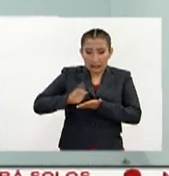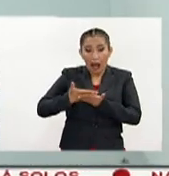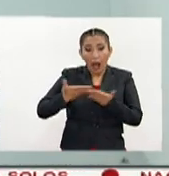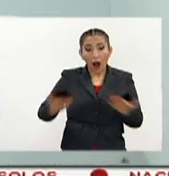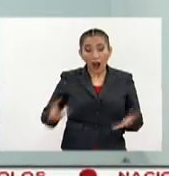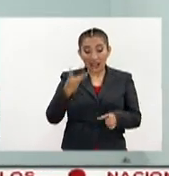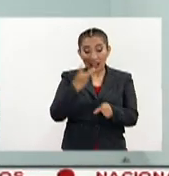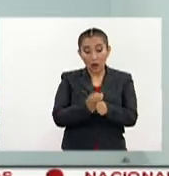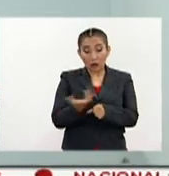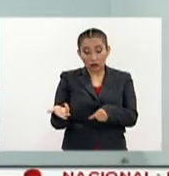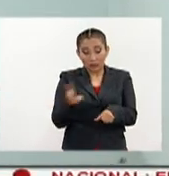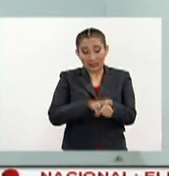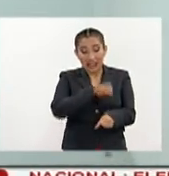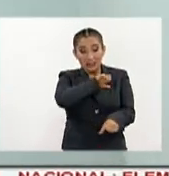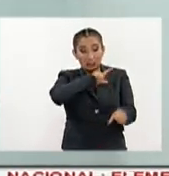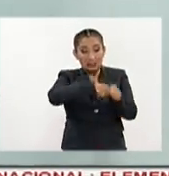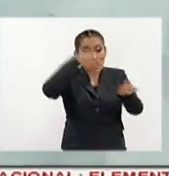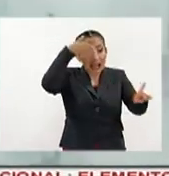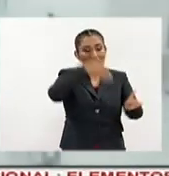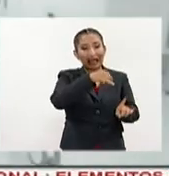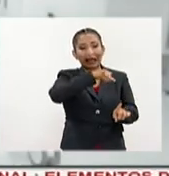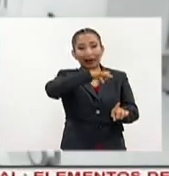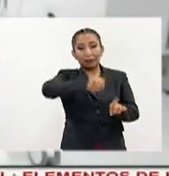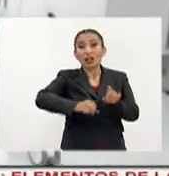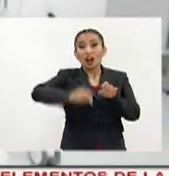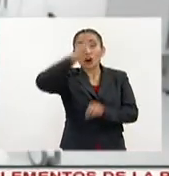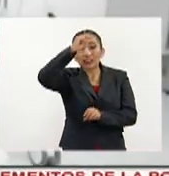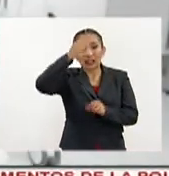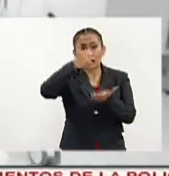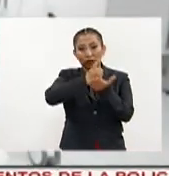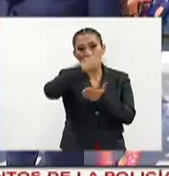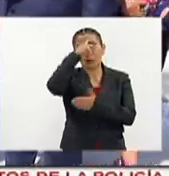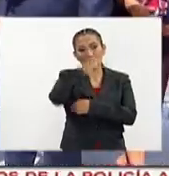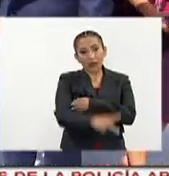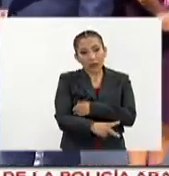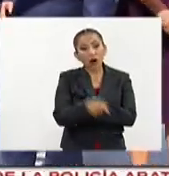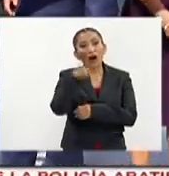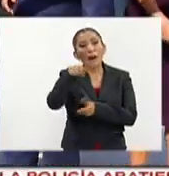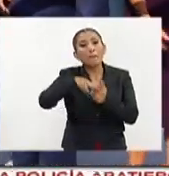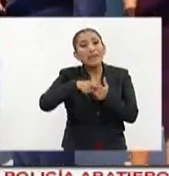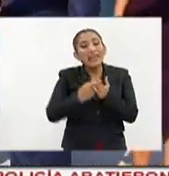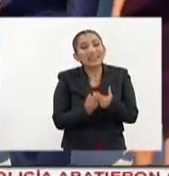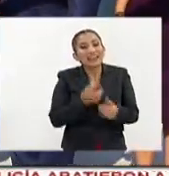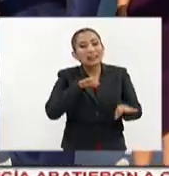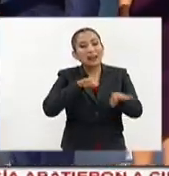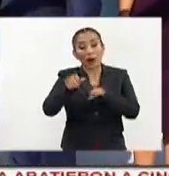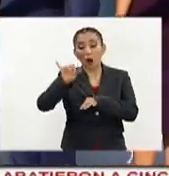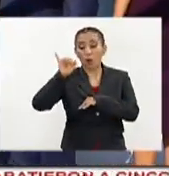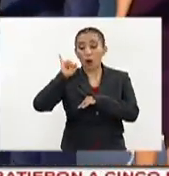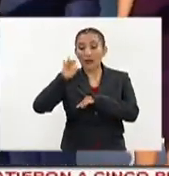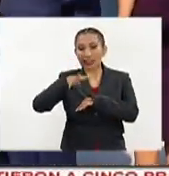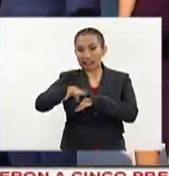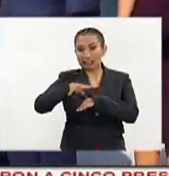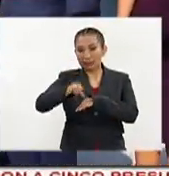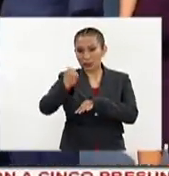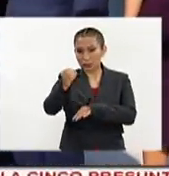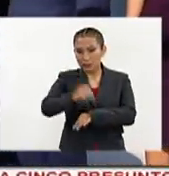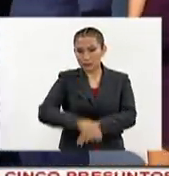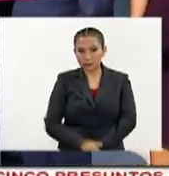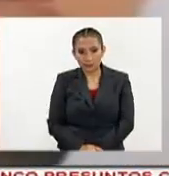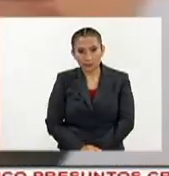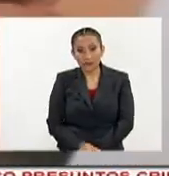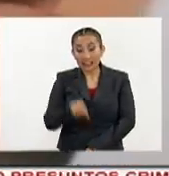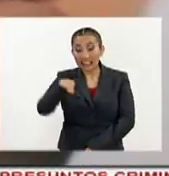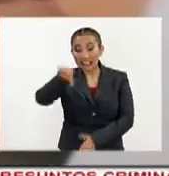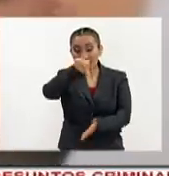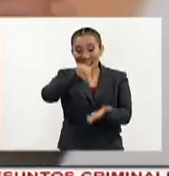de la segunda clínica especializada del IMSS en la zona norte de la Ciudad de México, que inició operaciones este jueves 19 de octubre.